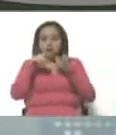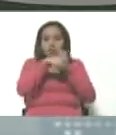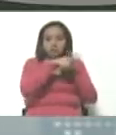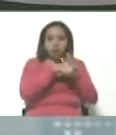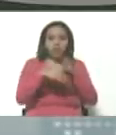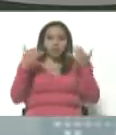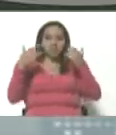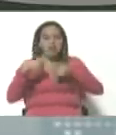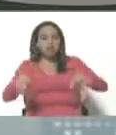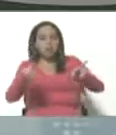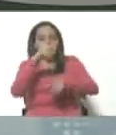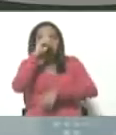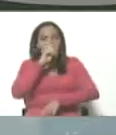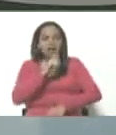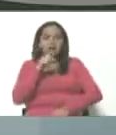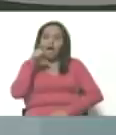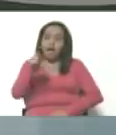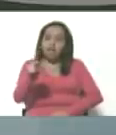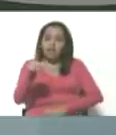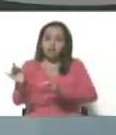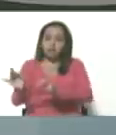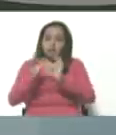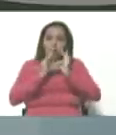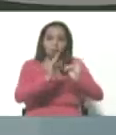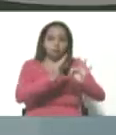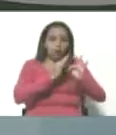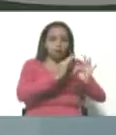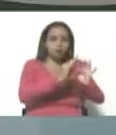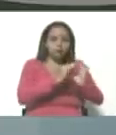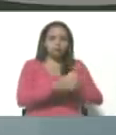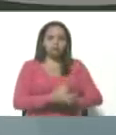celebraciones de cumpleaños, allí se contagian.